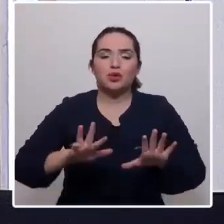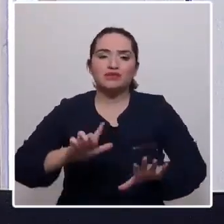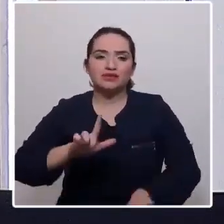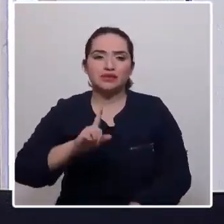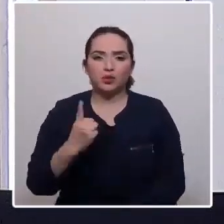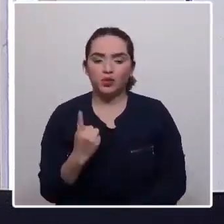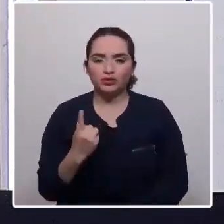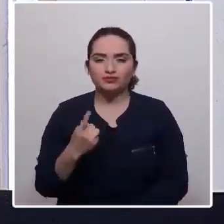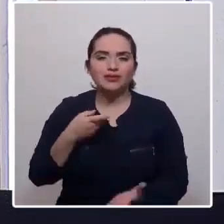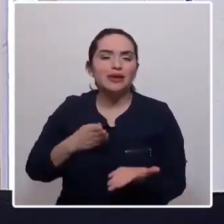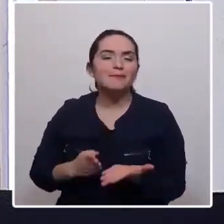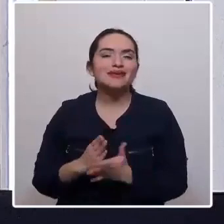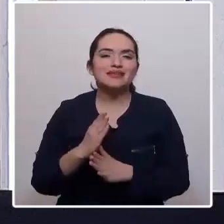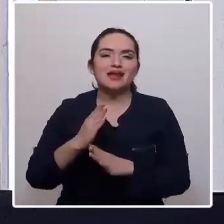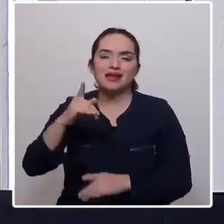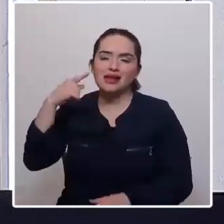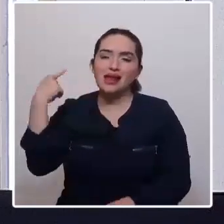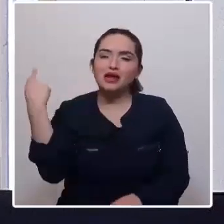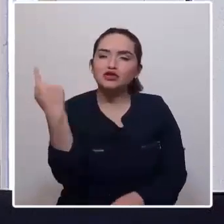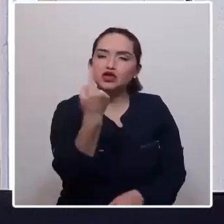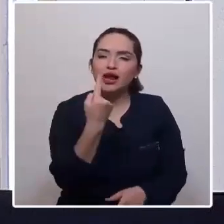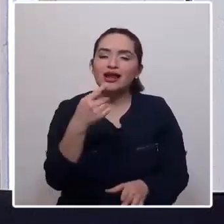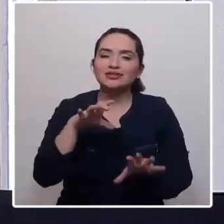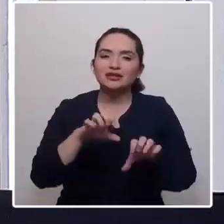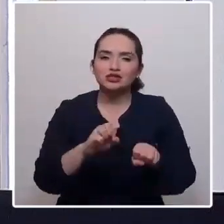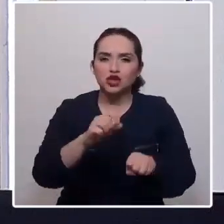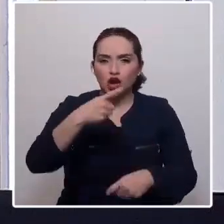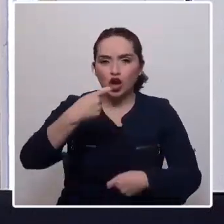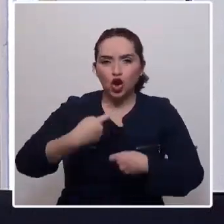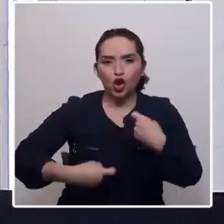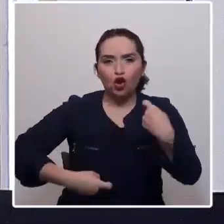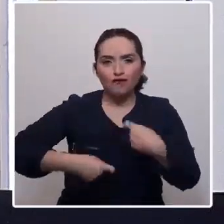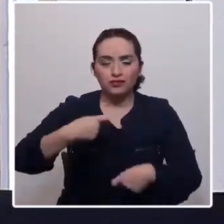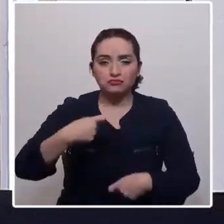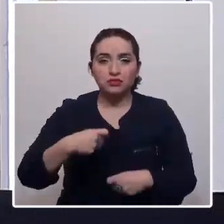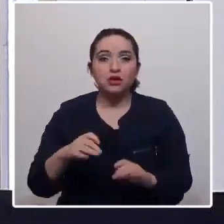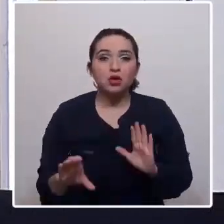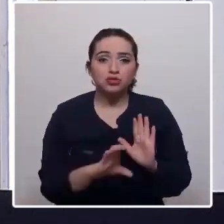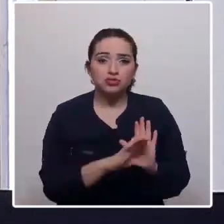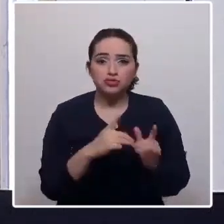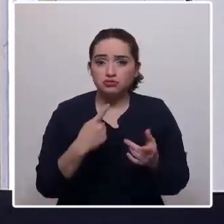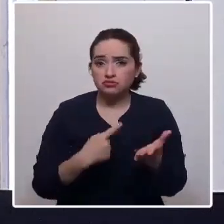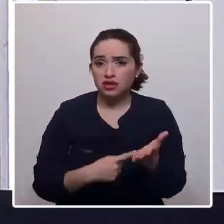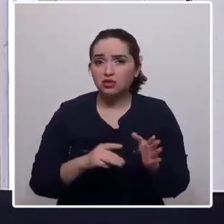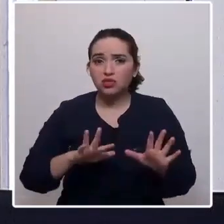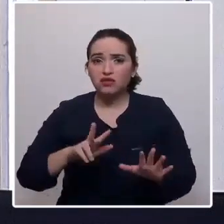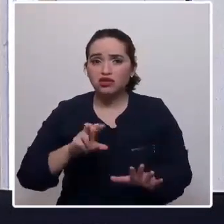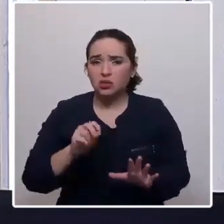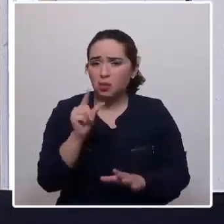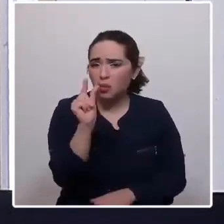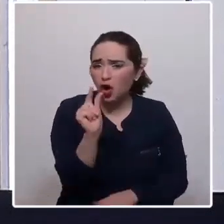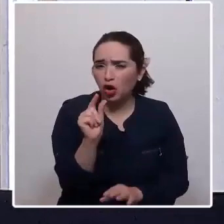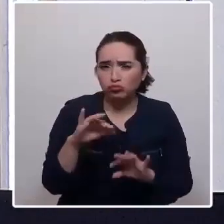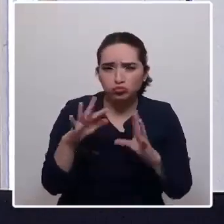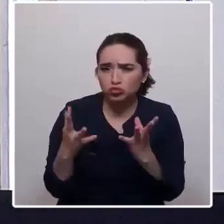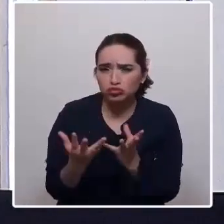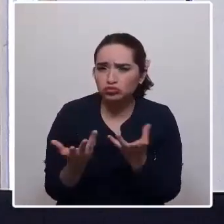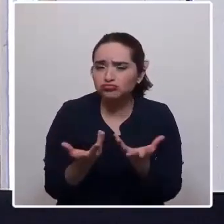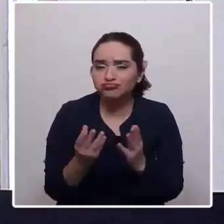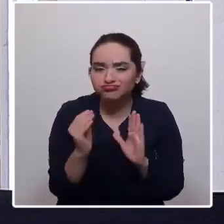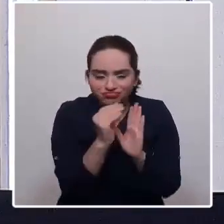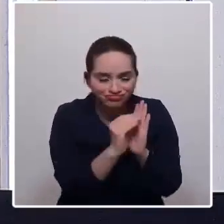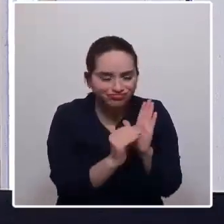inicial la nacionalización del cobre. Por su parte, la Constitución de 1980, como pocas en el mundo, dio un tratamiento